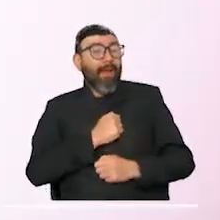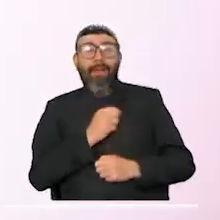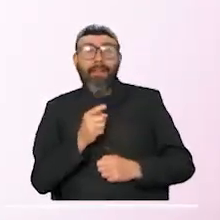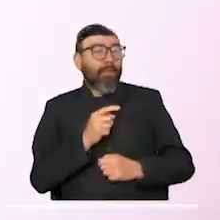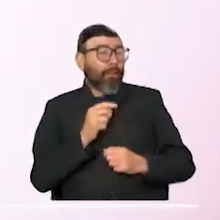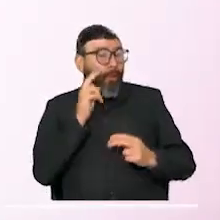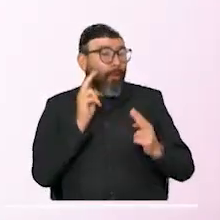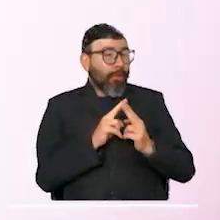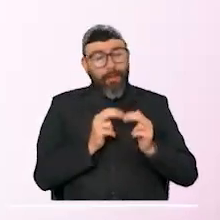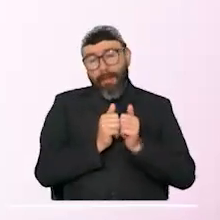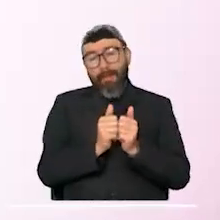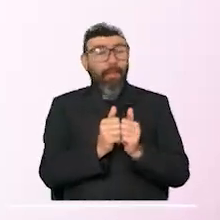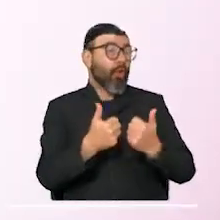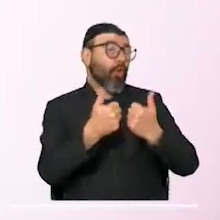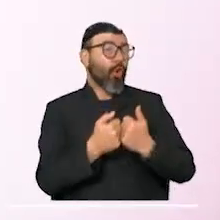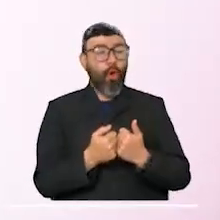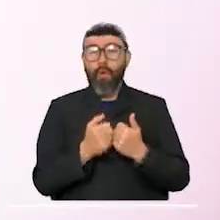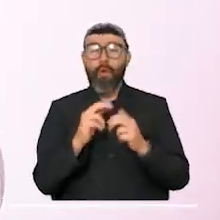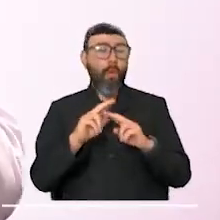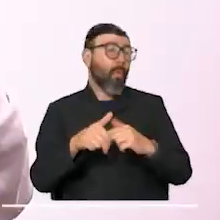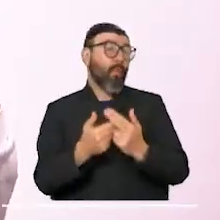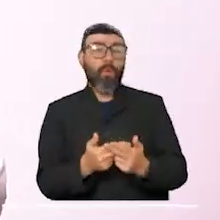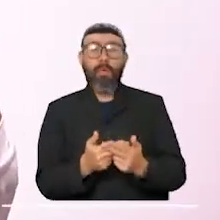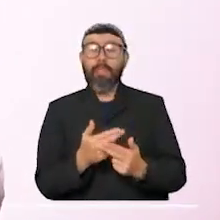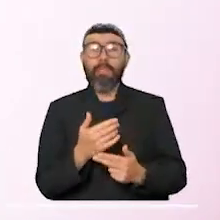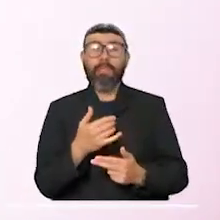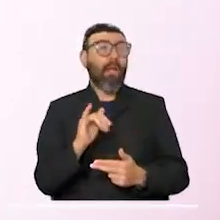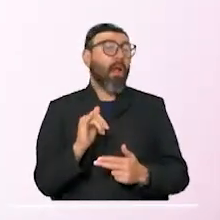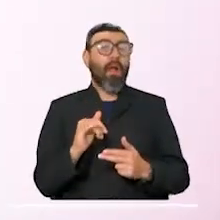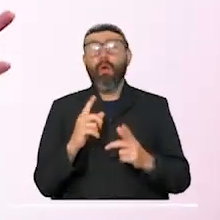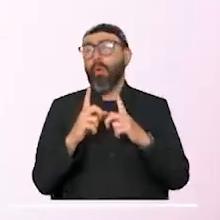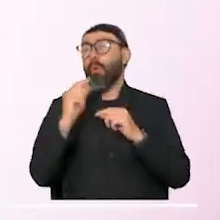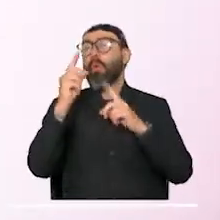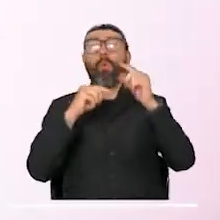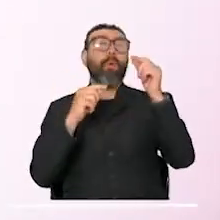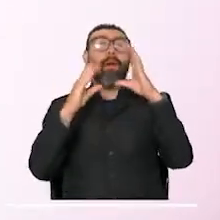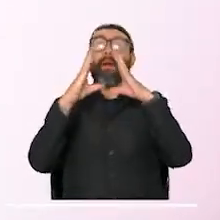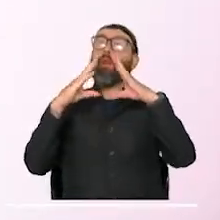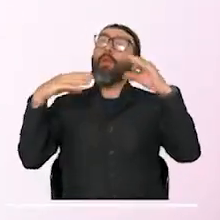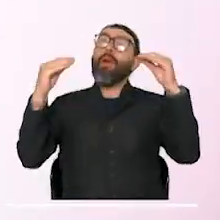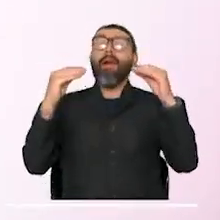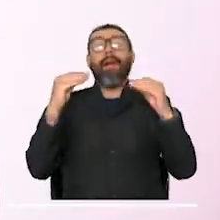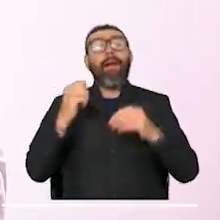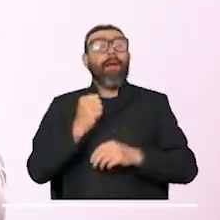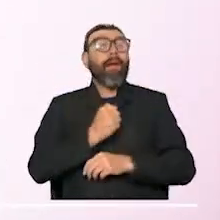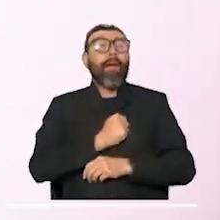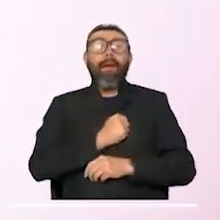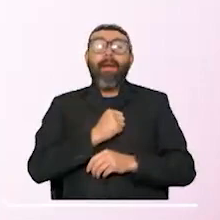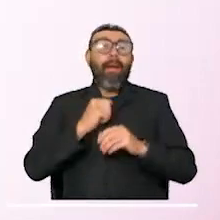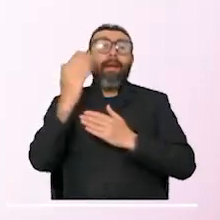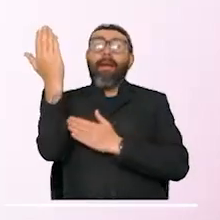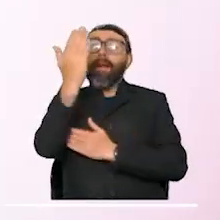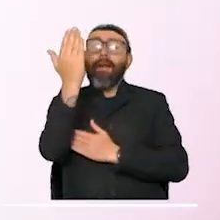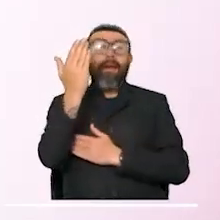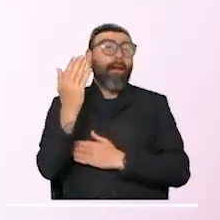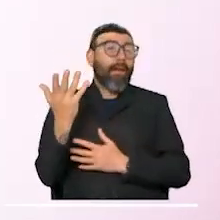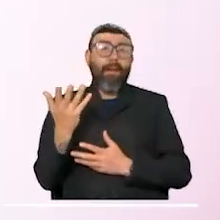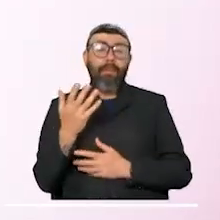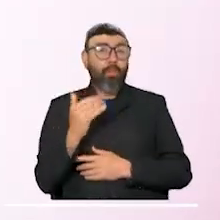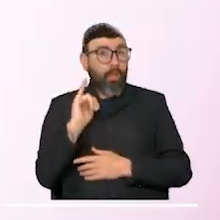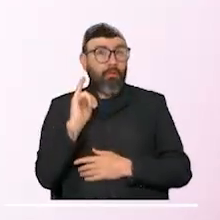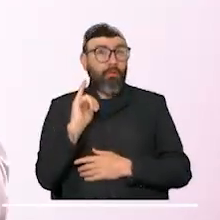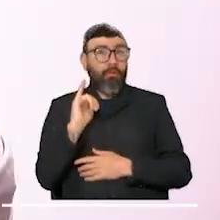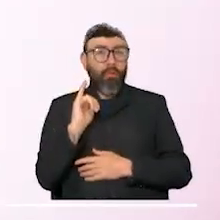fuimos novios y entonces Tuvimos una relación y eso fue estrellas y Luna como nos demuestran las películas y dicen no vio la estrella vio la luna